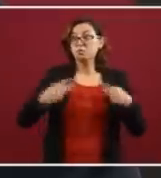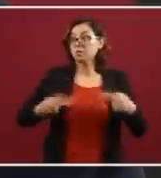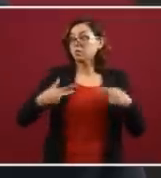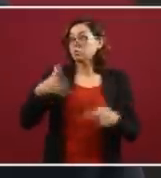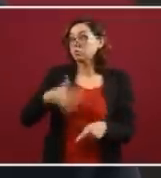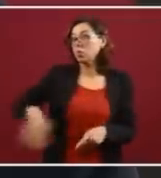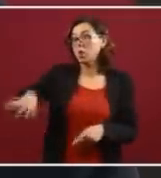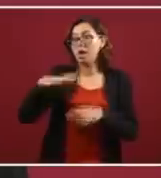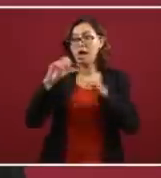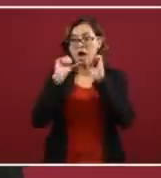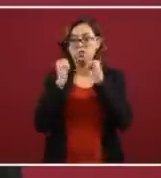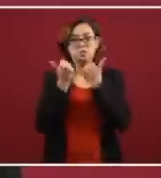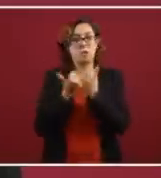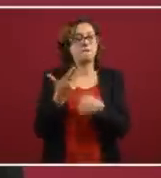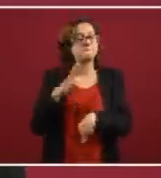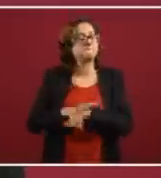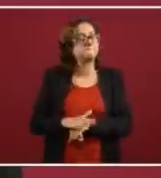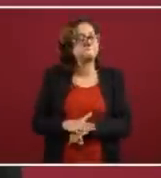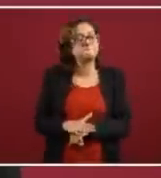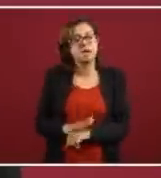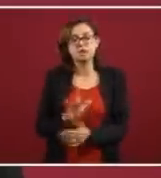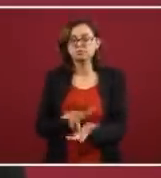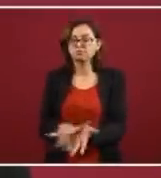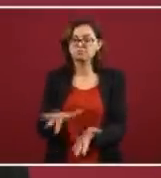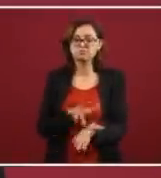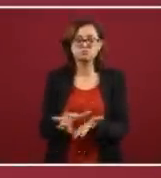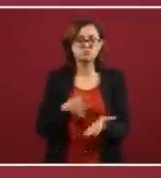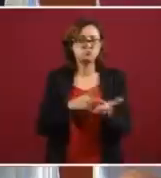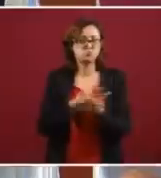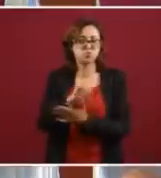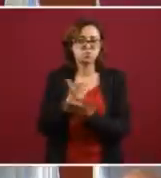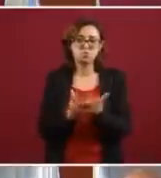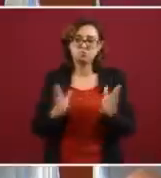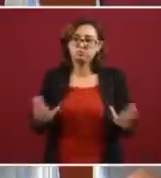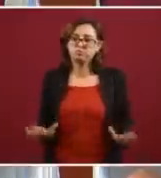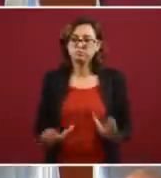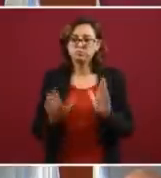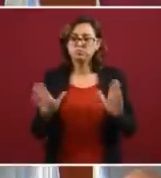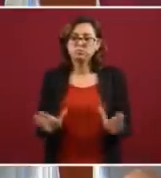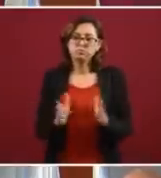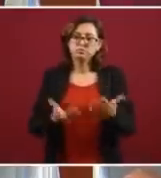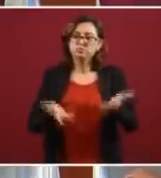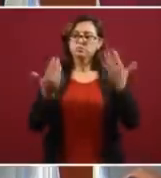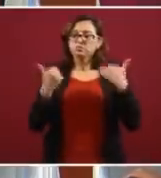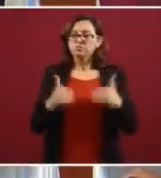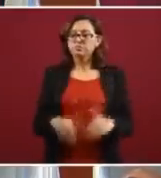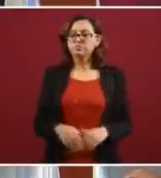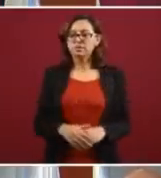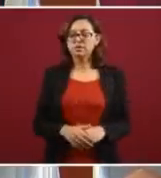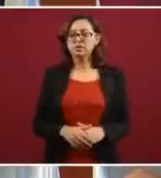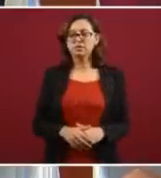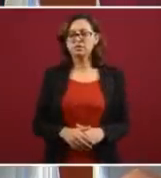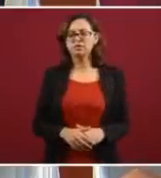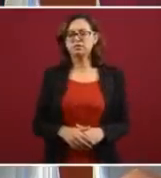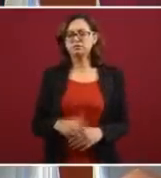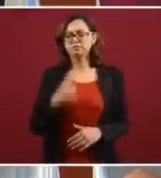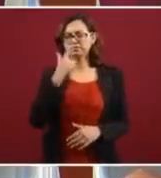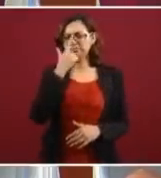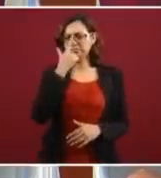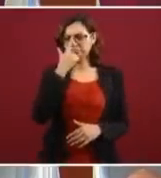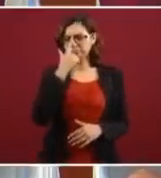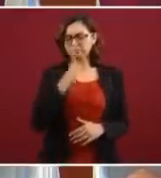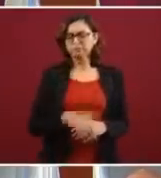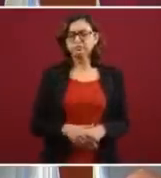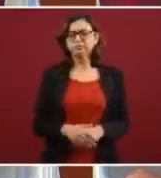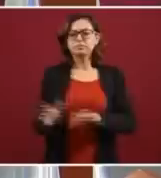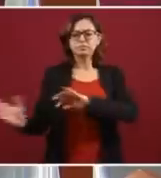todo es la que le ha dado un gran apoyo a este programa. La que sigue, por favor. En lo que respecta a Operación